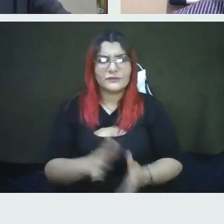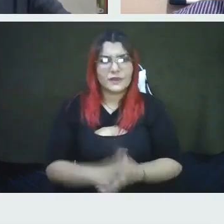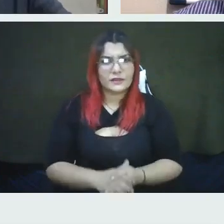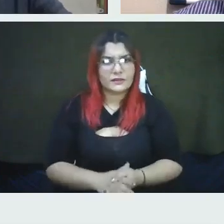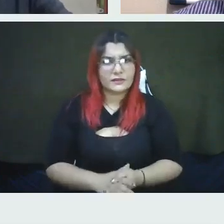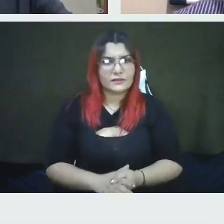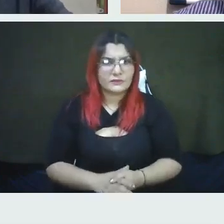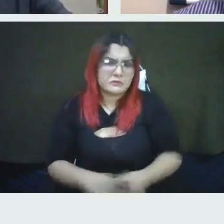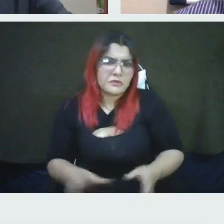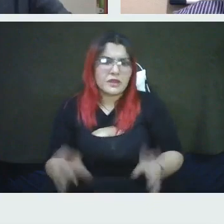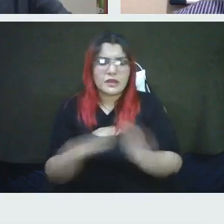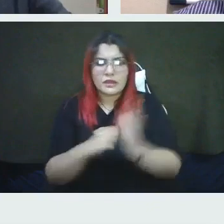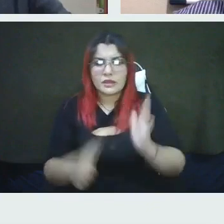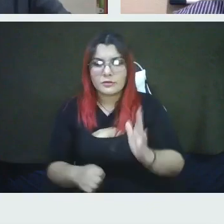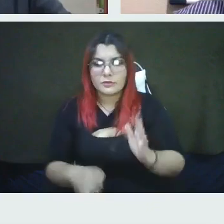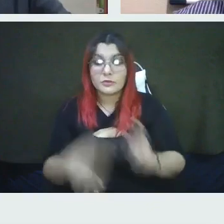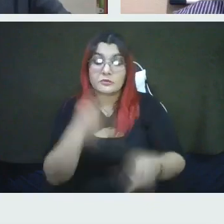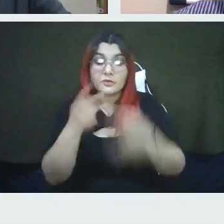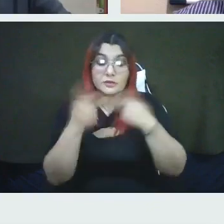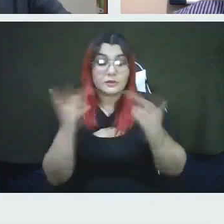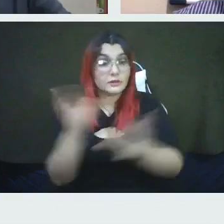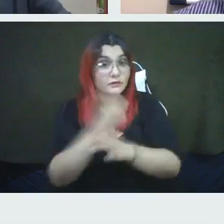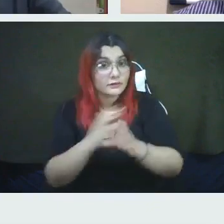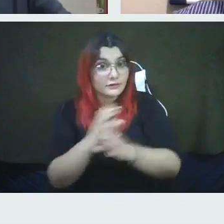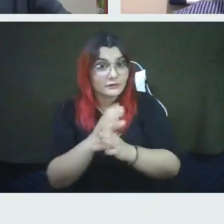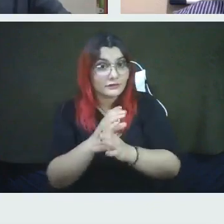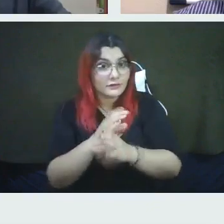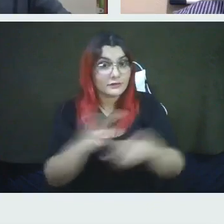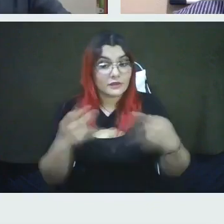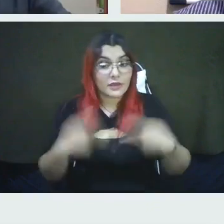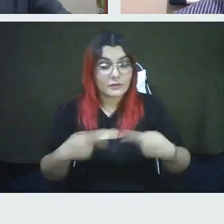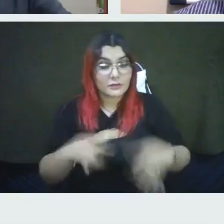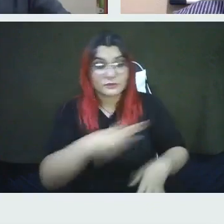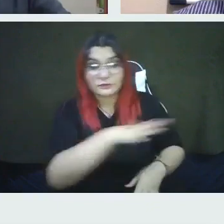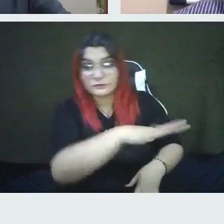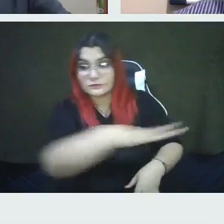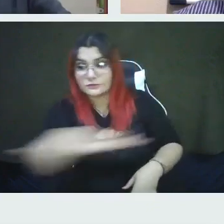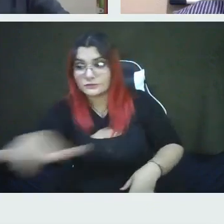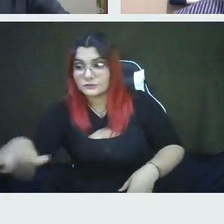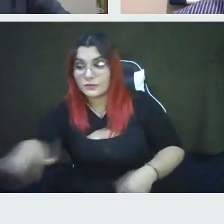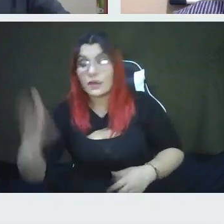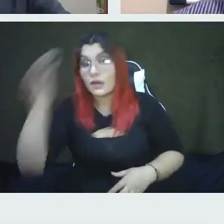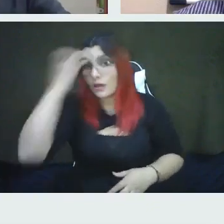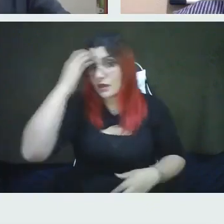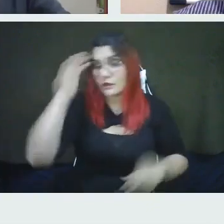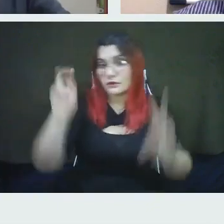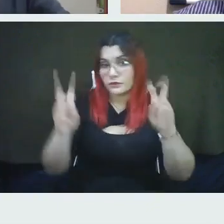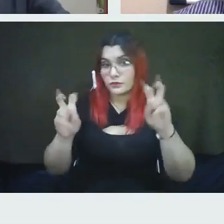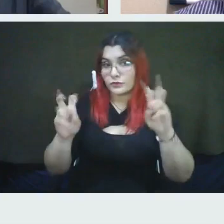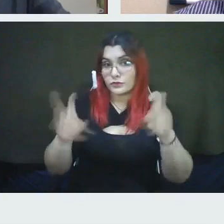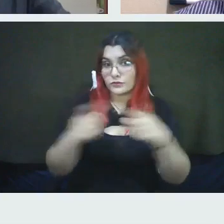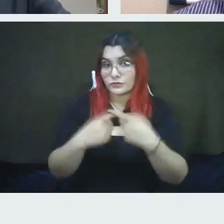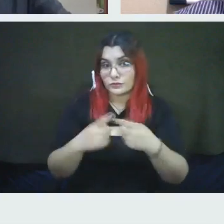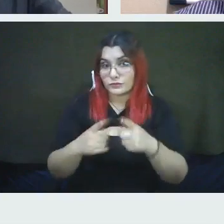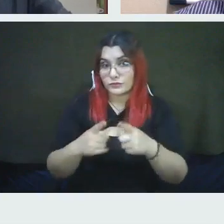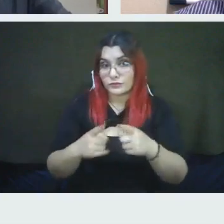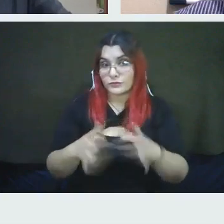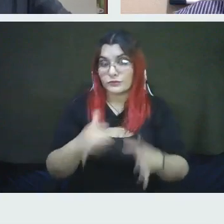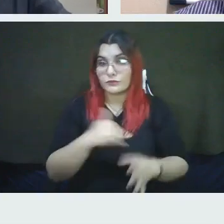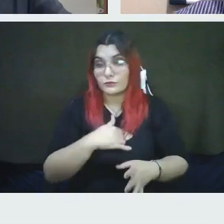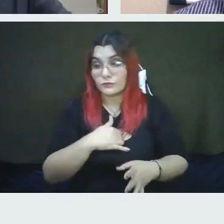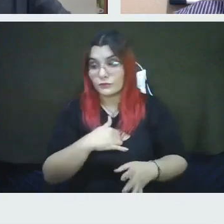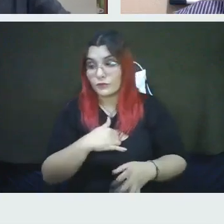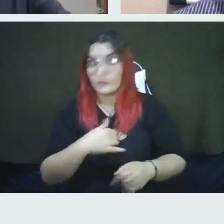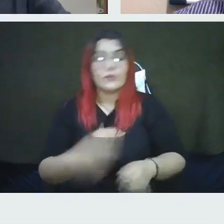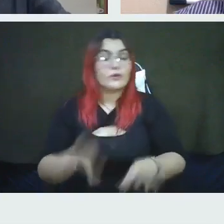la ciudadanía y que se generen desde un tribunal, la verdad es que es de agradecérselo como persona servidora pública, como persona trabajadora